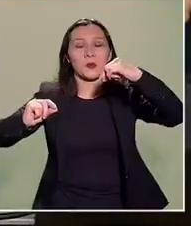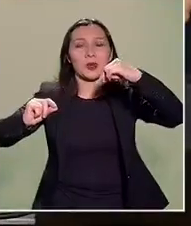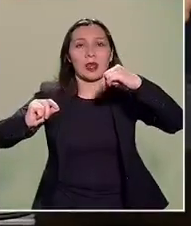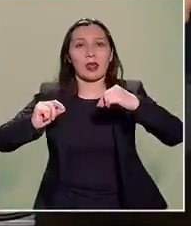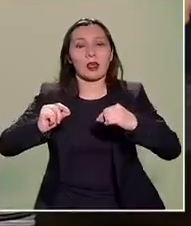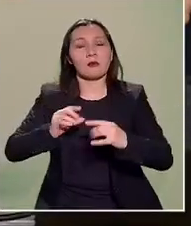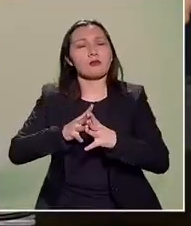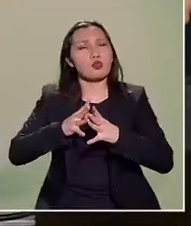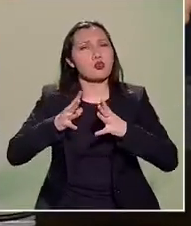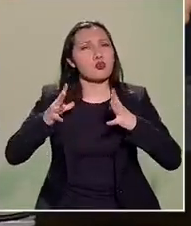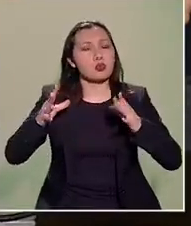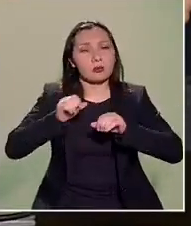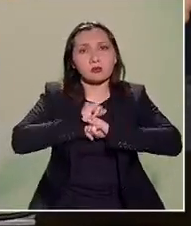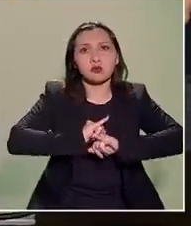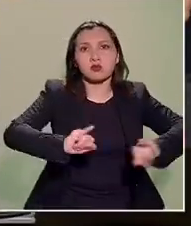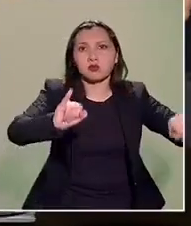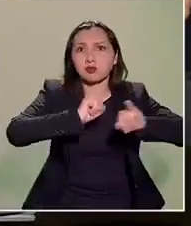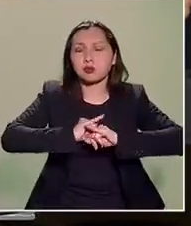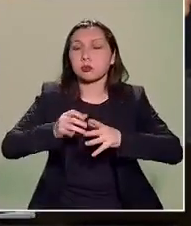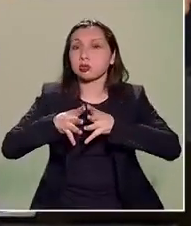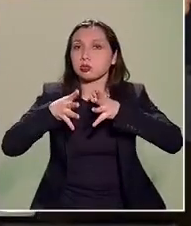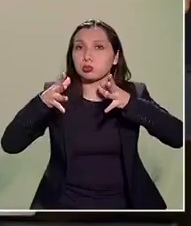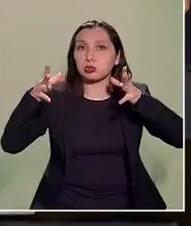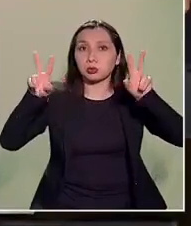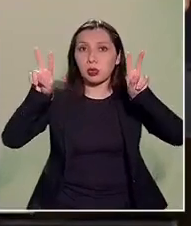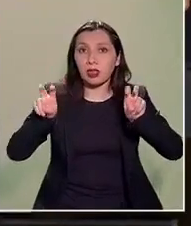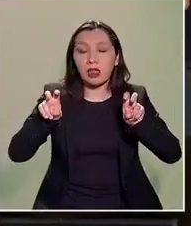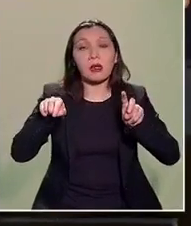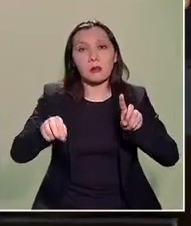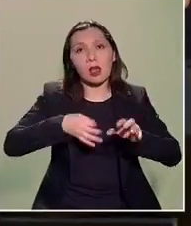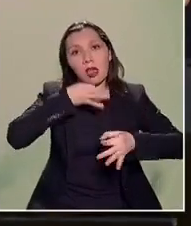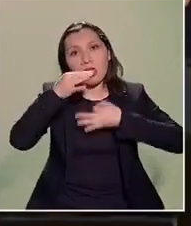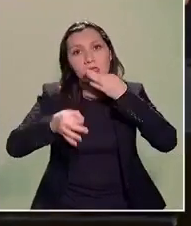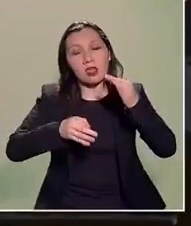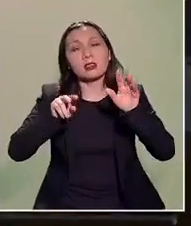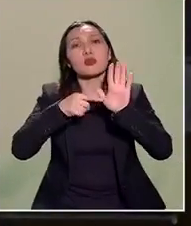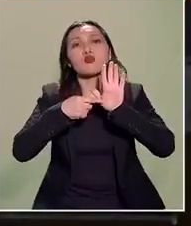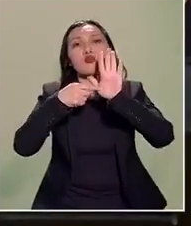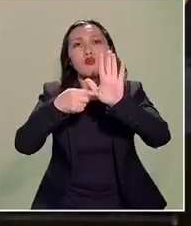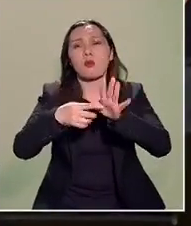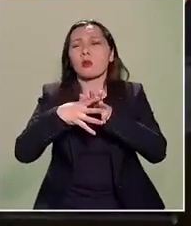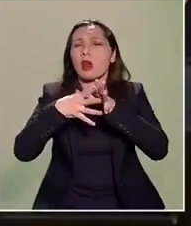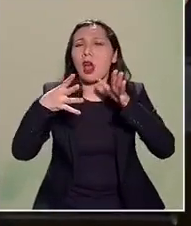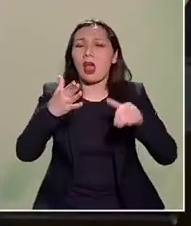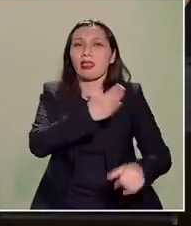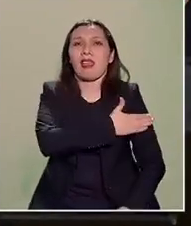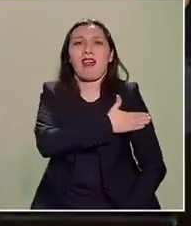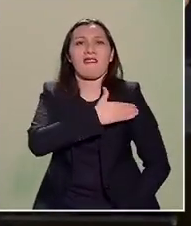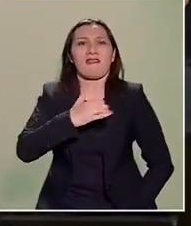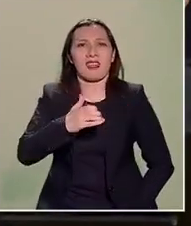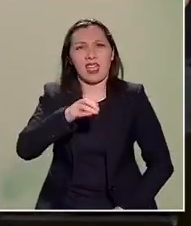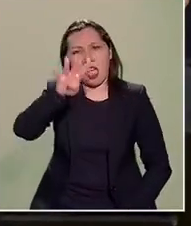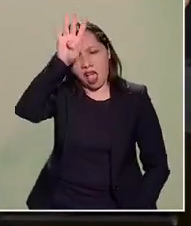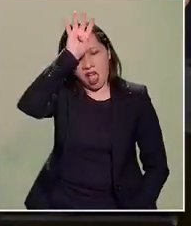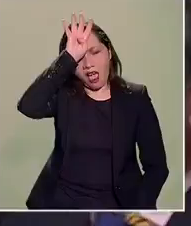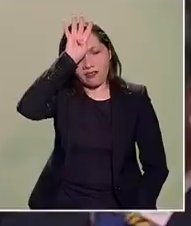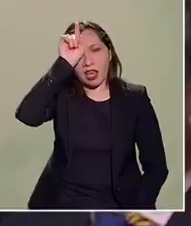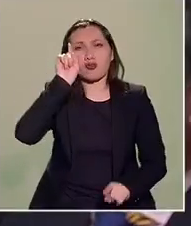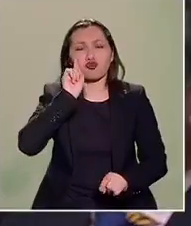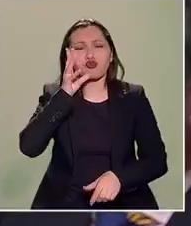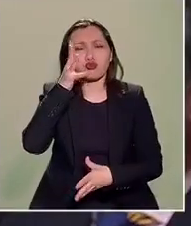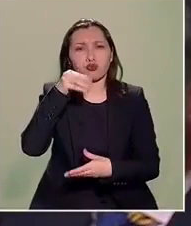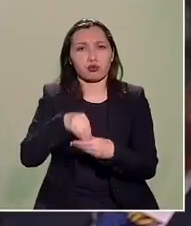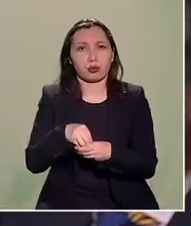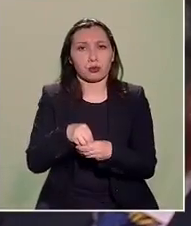fue ampliamente difundido ya que sus dichos mostraban una profunda fe evangélica protestante